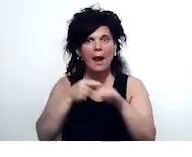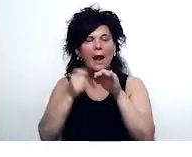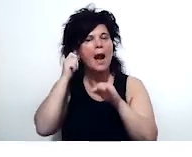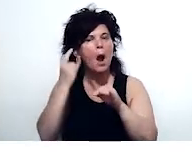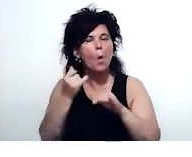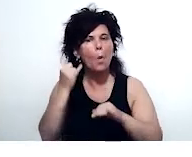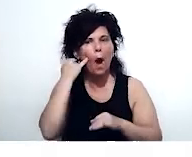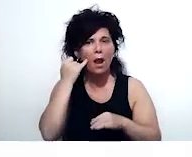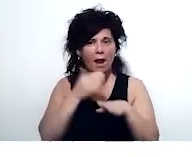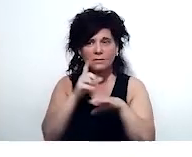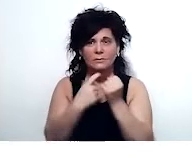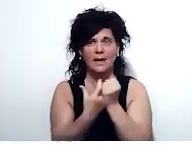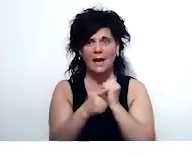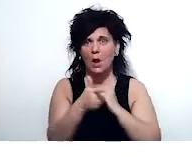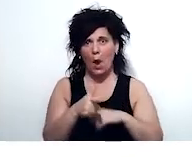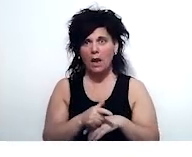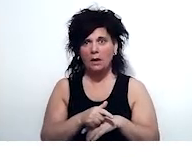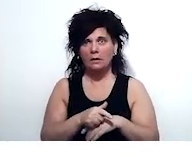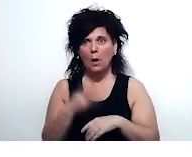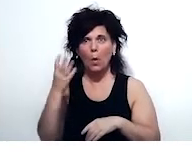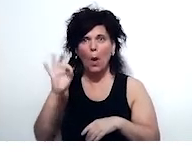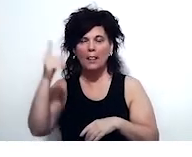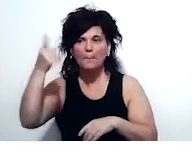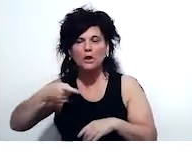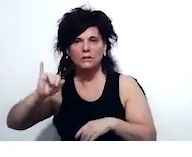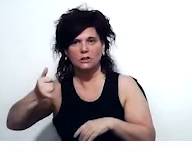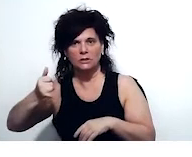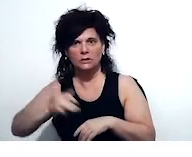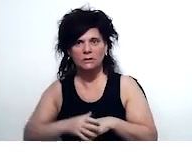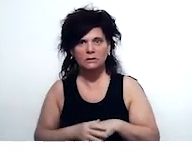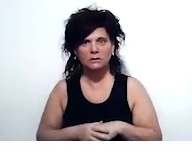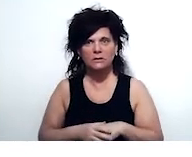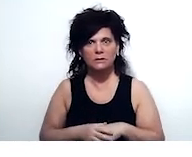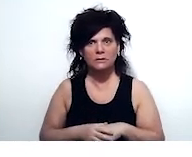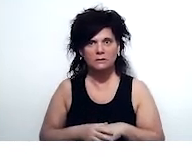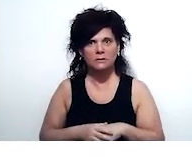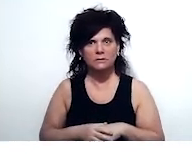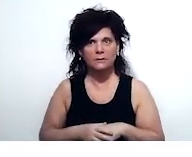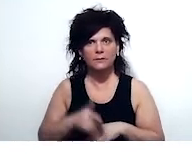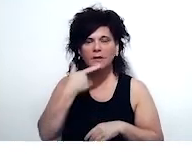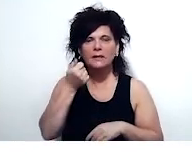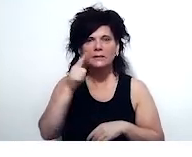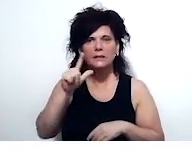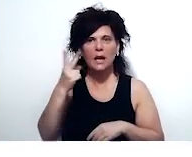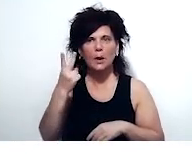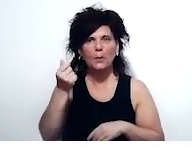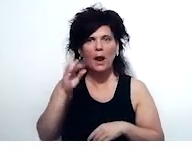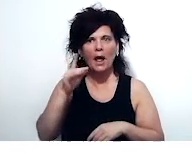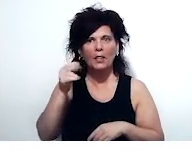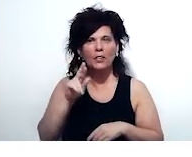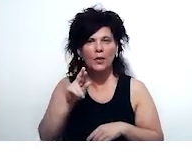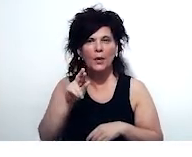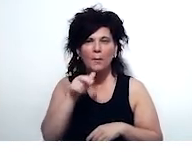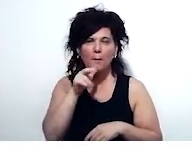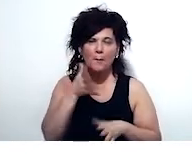Internet, los de menores ingresos, mientras que el 40% sí. ¿Sí? En El Salvador la situación es